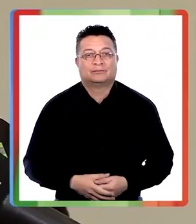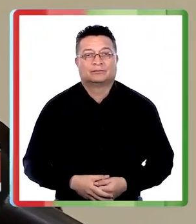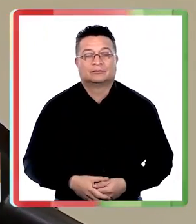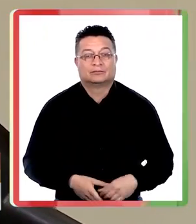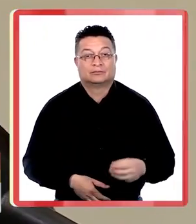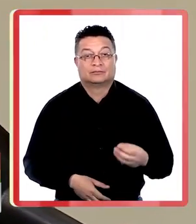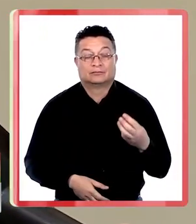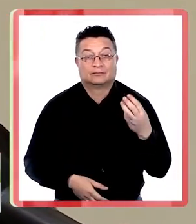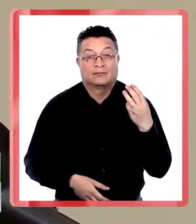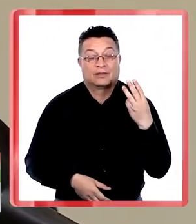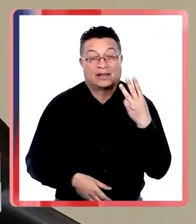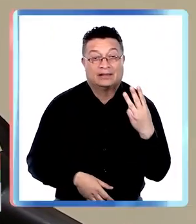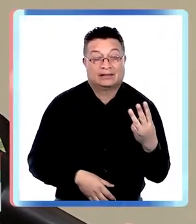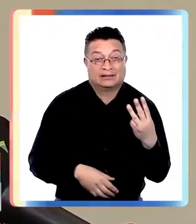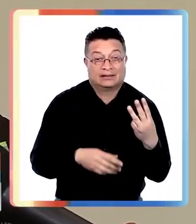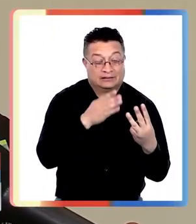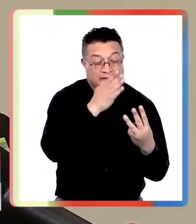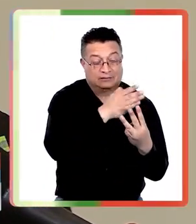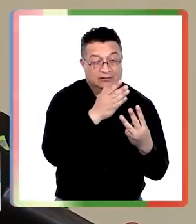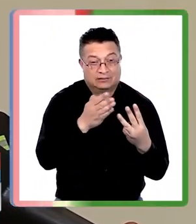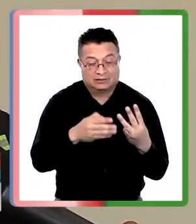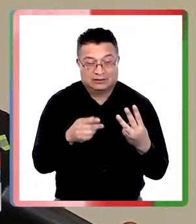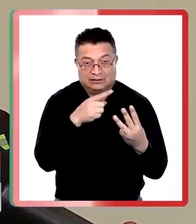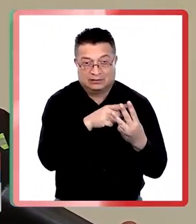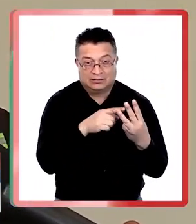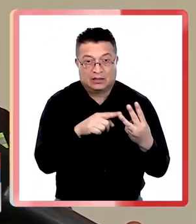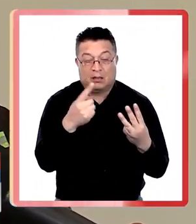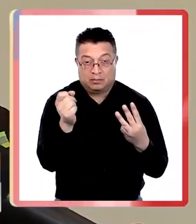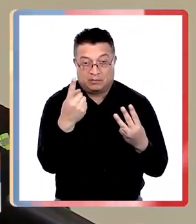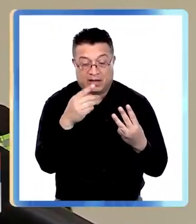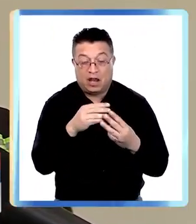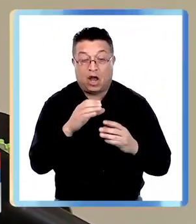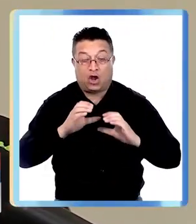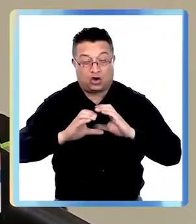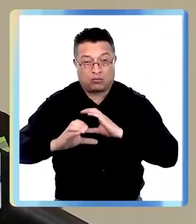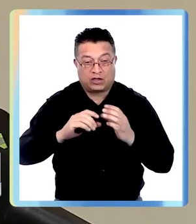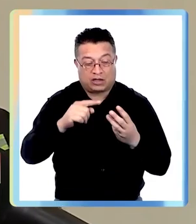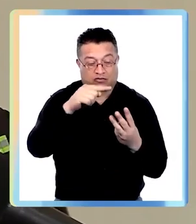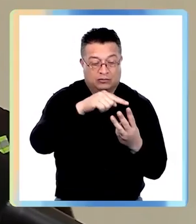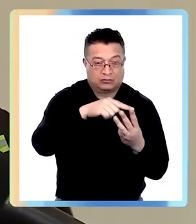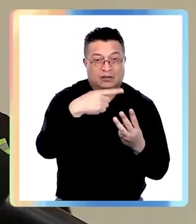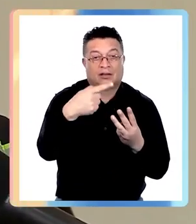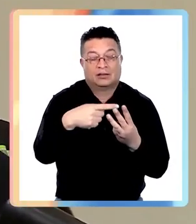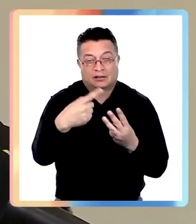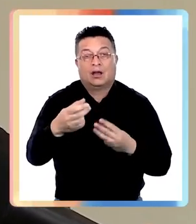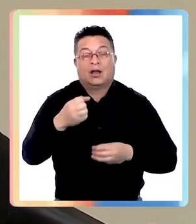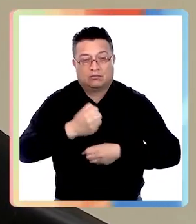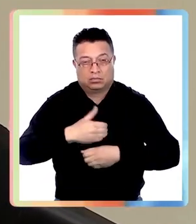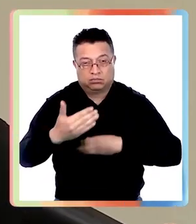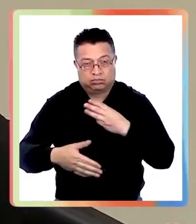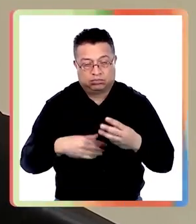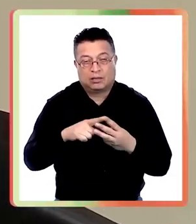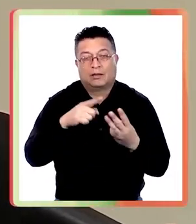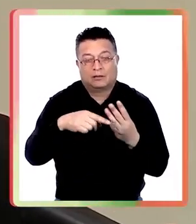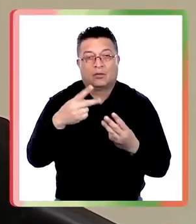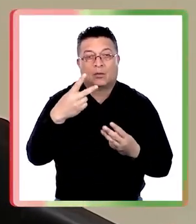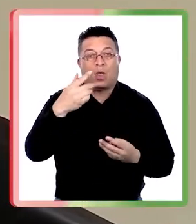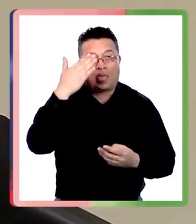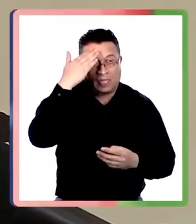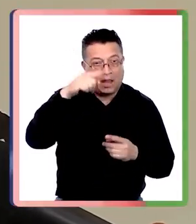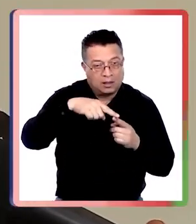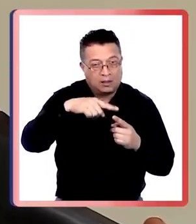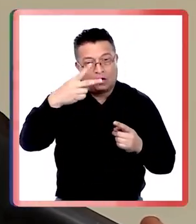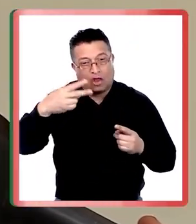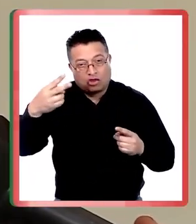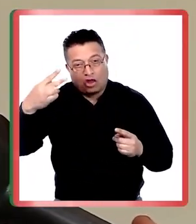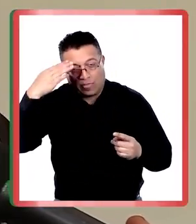digamos. La primera es la comunicación, el primer ciclo que es la aplicación y día por medio, o sea, pasados los dos días, se vuelve a aplicar para